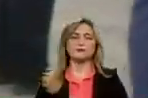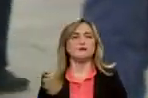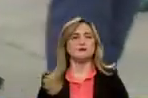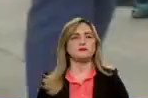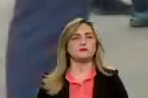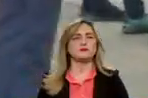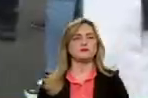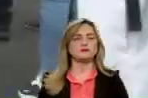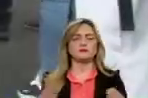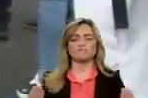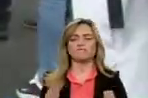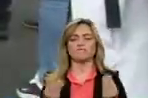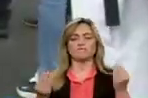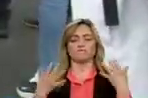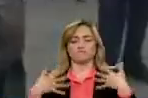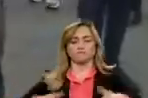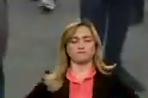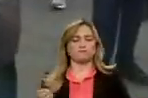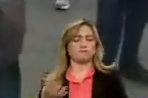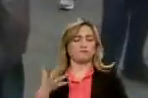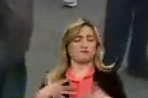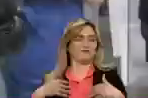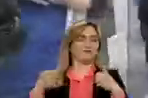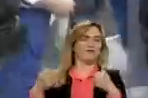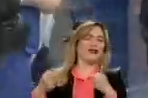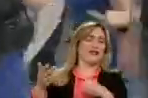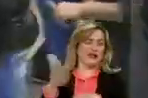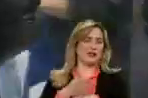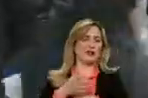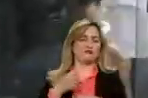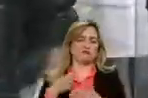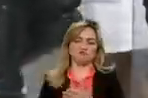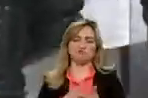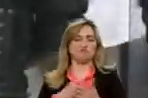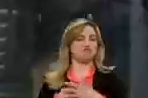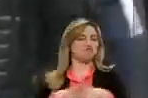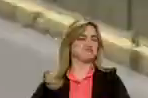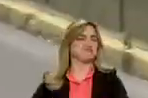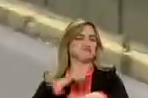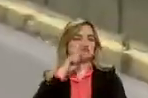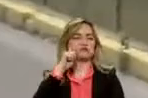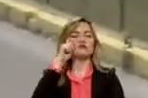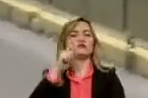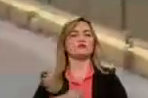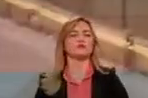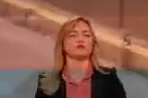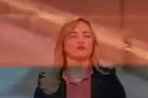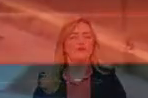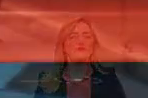tanto, dicen los jóvenes con mandil, a los que llamábamos héroes, seguirán en la calle. Dayana Monroy,